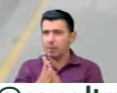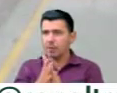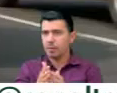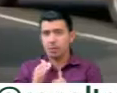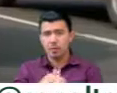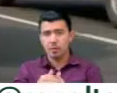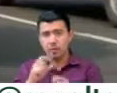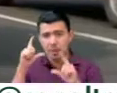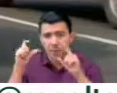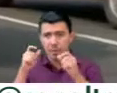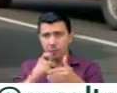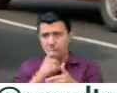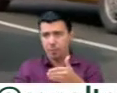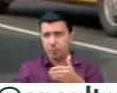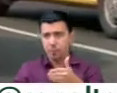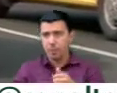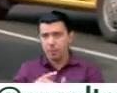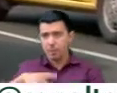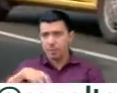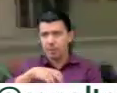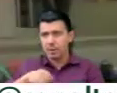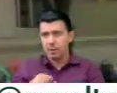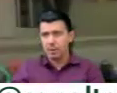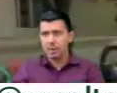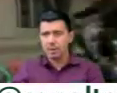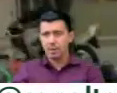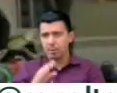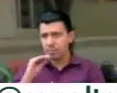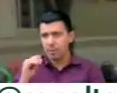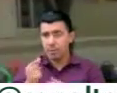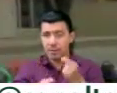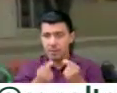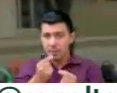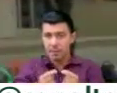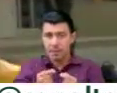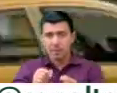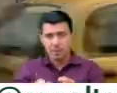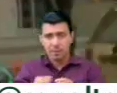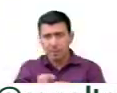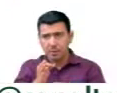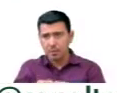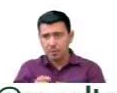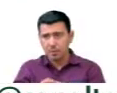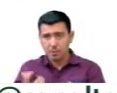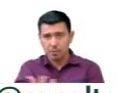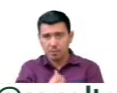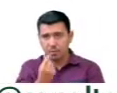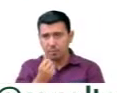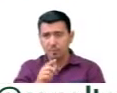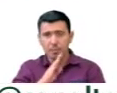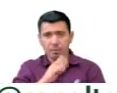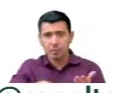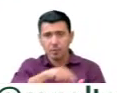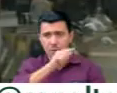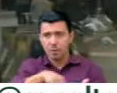porque no beneficia las finanzas del municipio. Las utilidades en su mayoría pasan a manos del contratista.